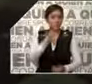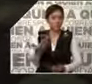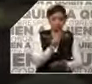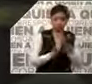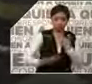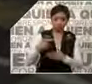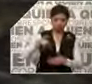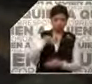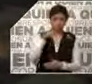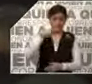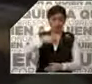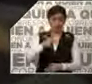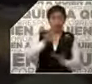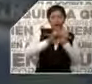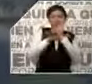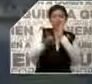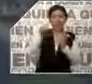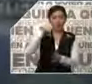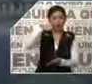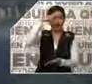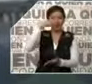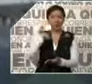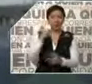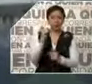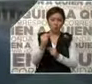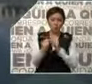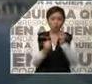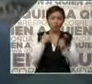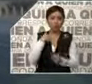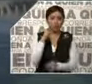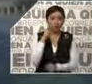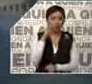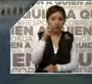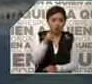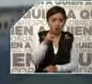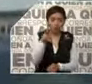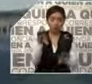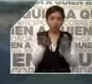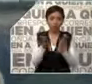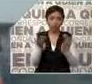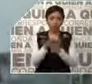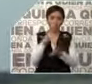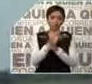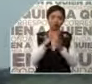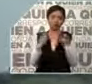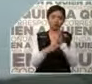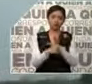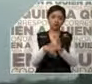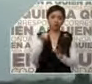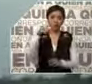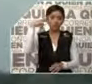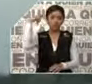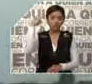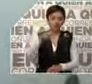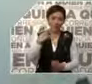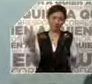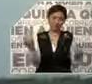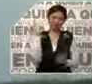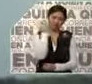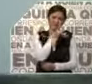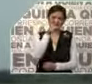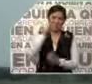mire, cuando creemos que poco hemos avanzado, nos topamos con especímenes como estos. Viajeros cuya precaución es